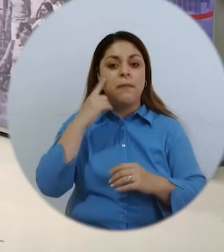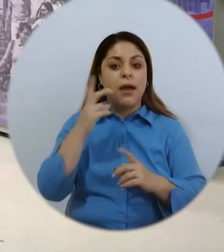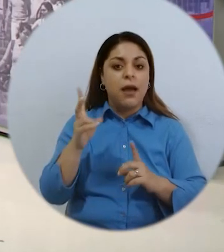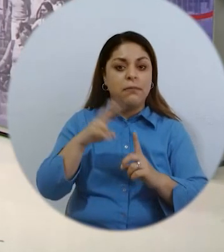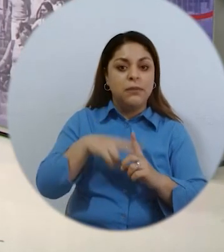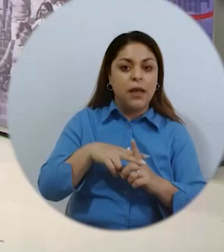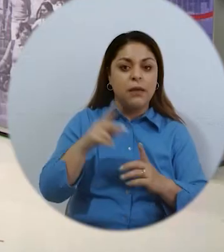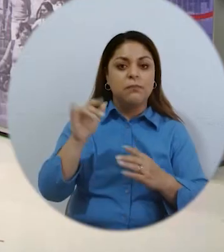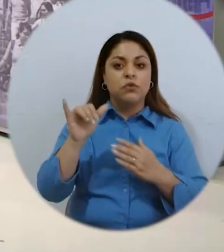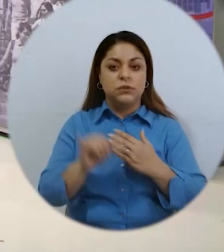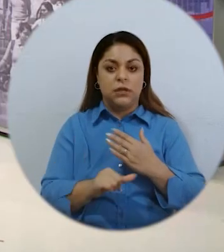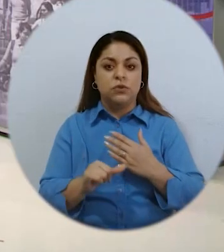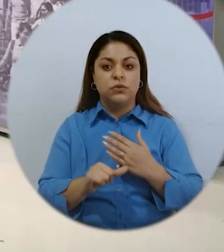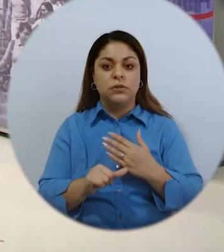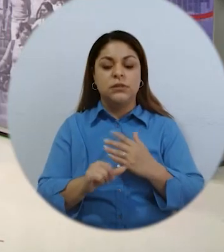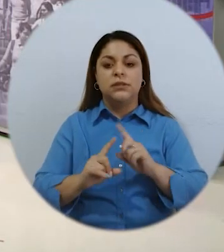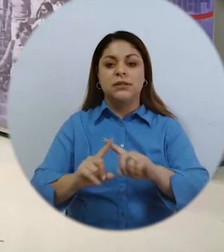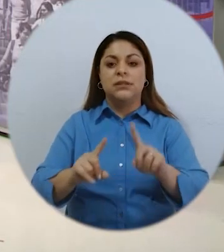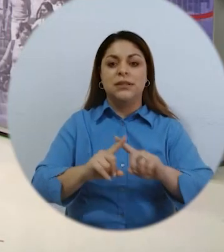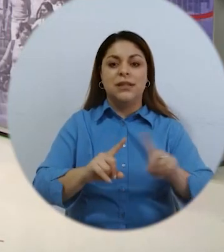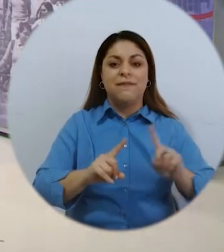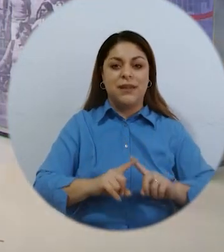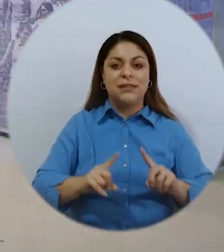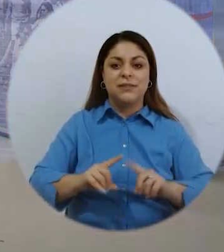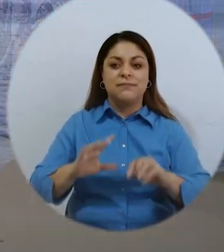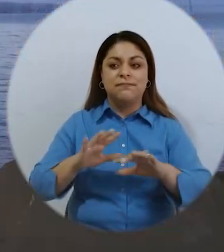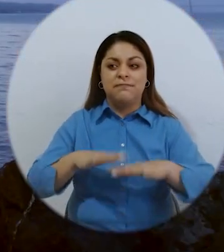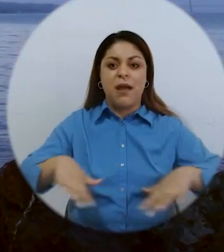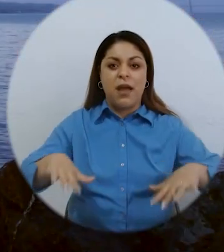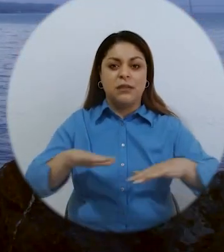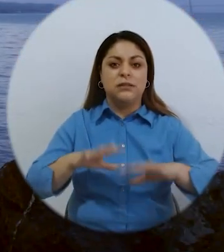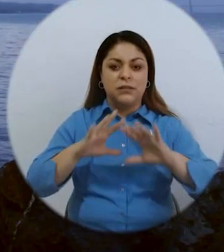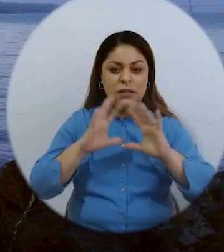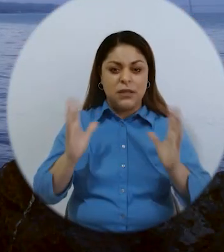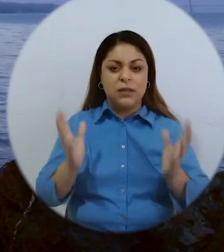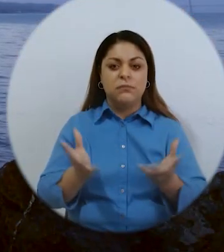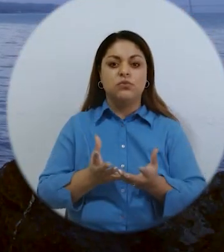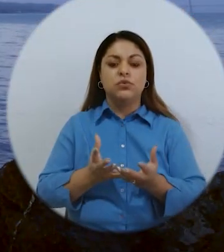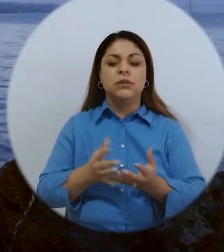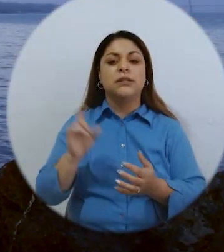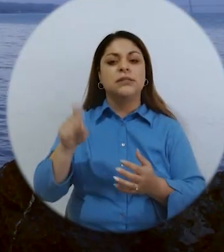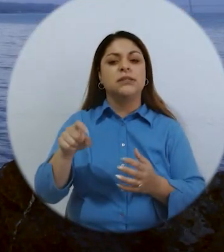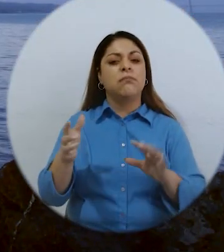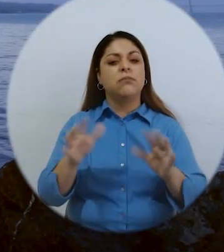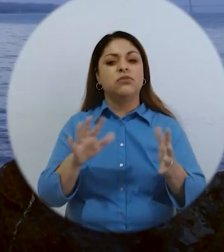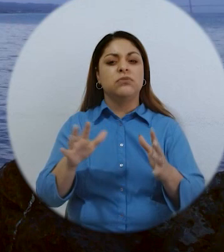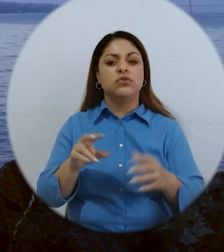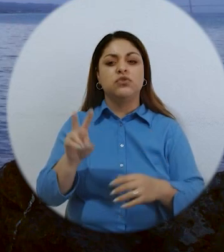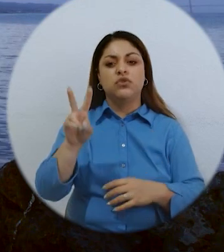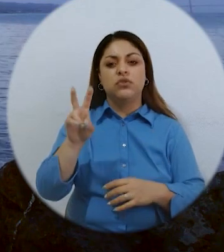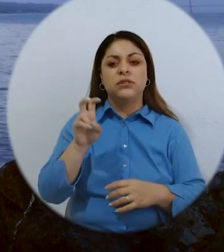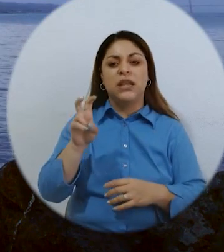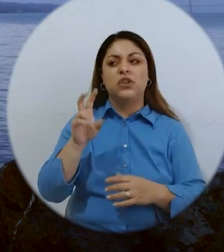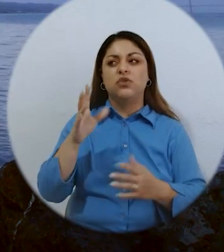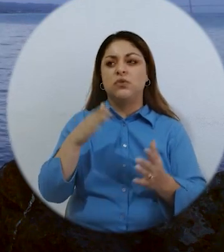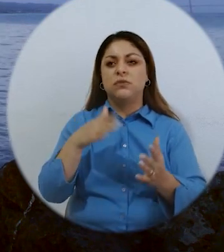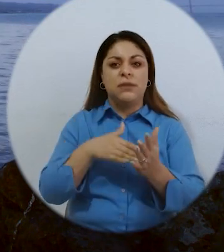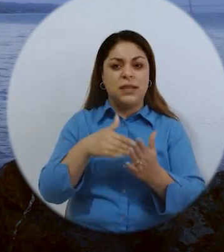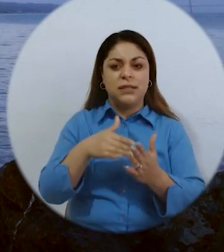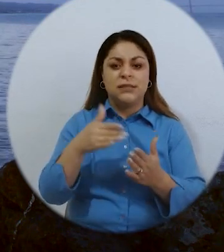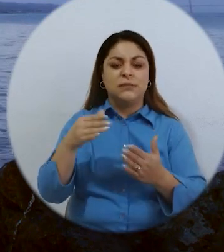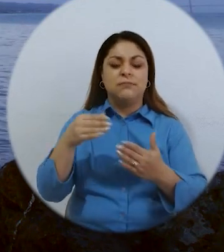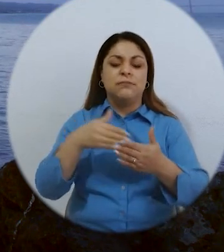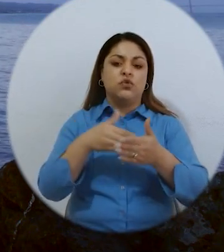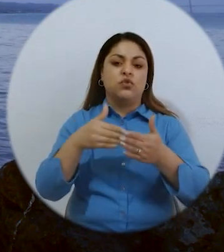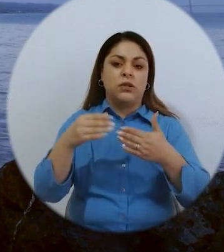efectos de implementar los proyectos en las diferentes partes del mundo se requiere cerca de unos 200 miles